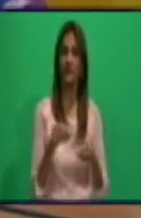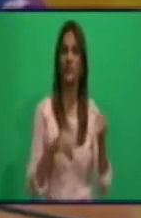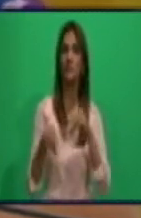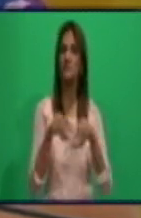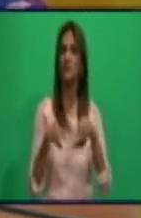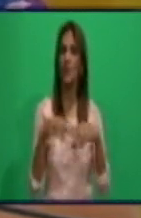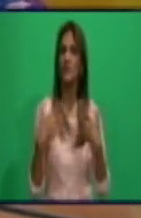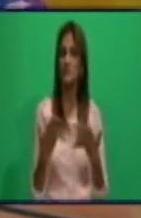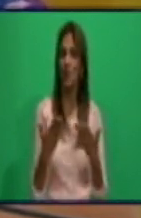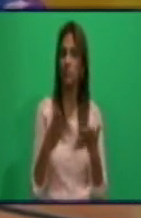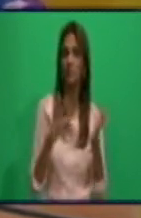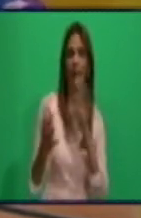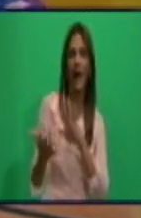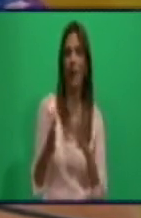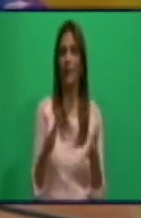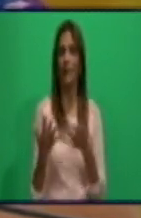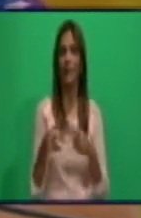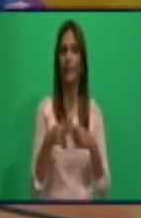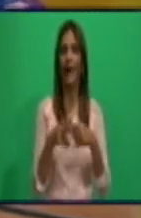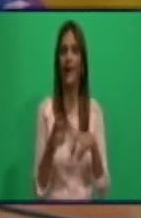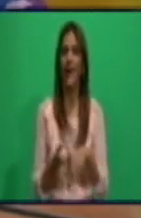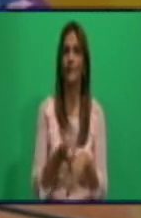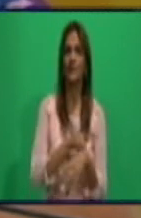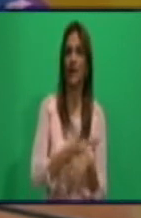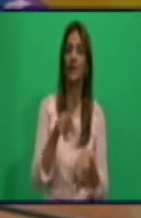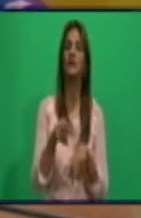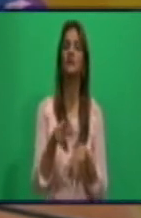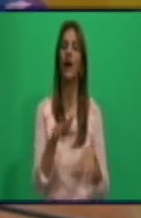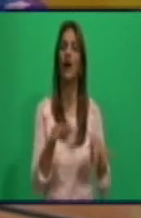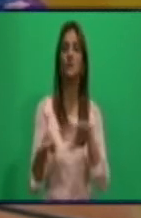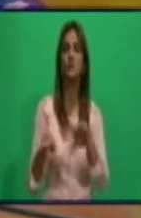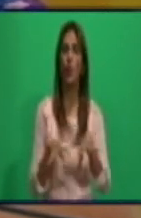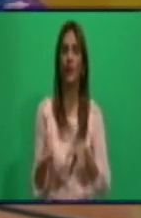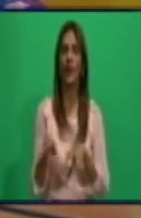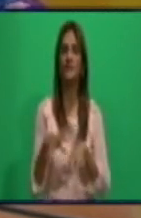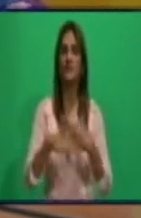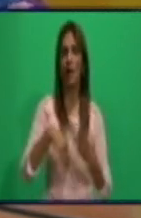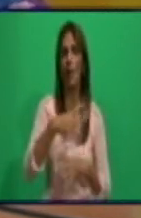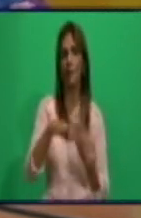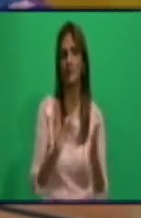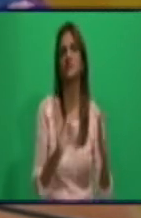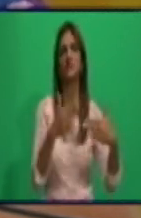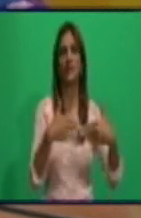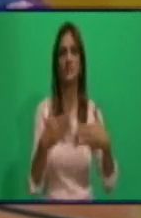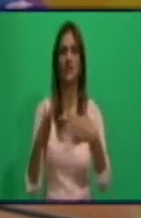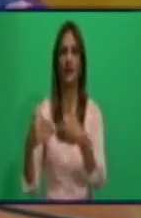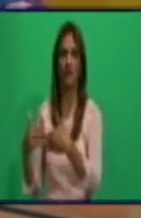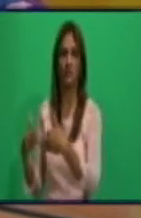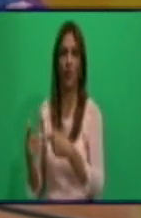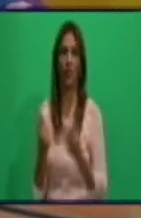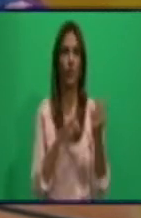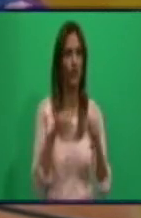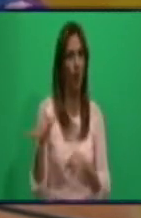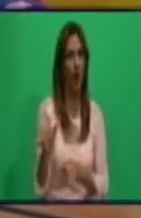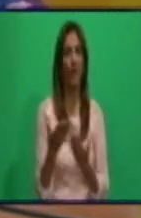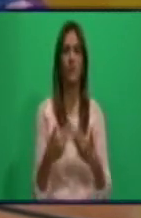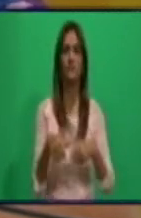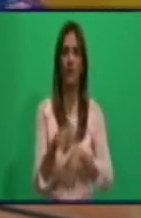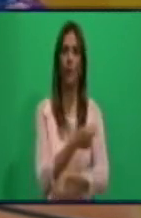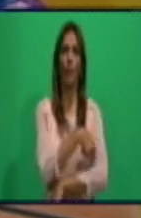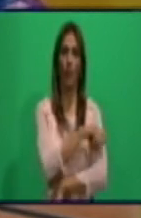evitar que esta zona se compliquen también se siguen razonando otras ideas de cierre nosotros hemos dicho hemos reiterado a las